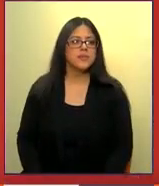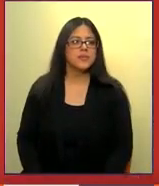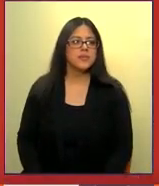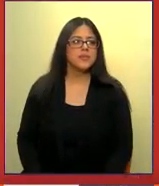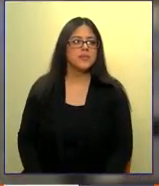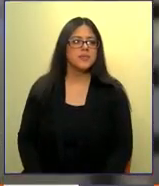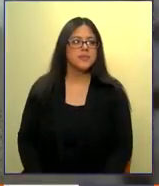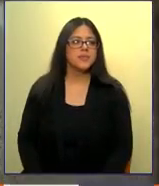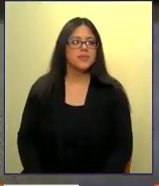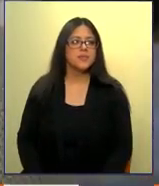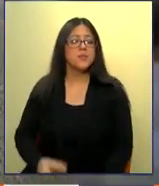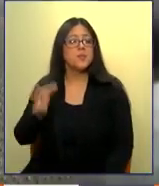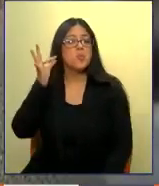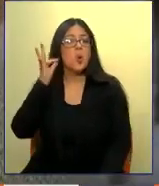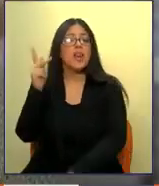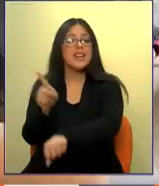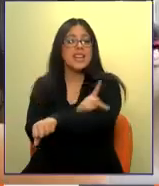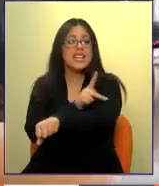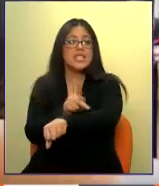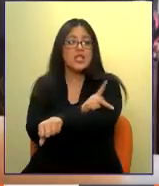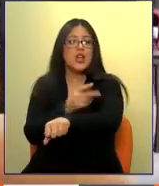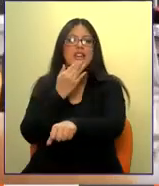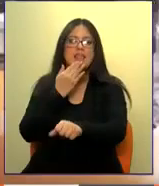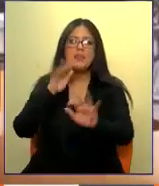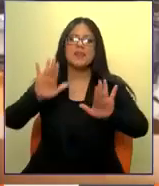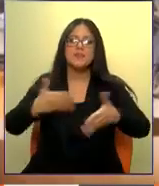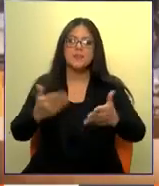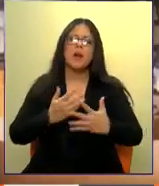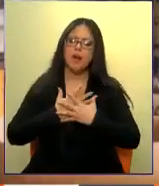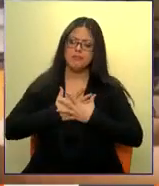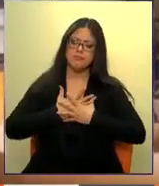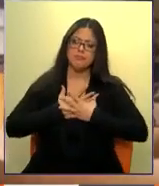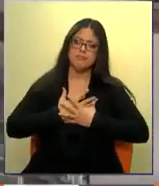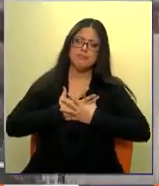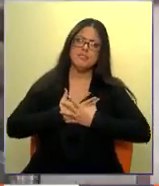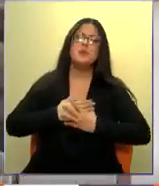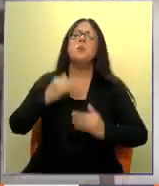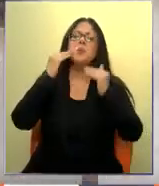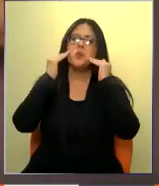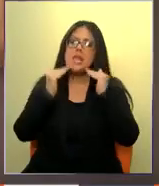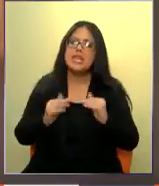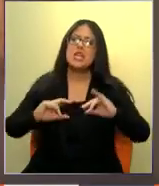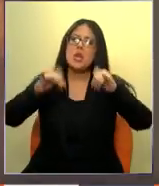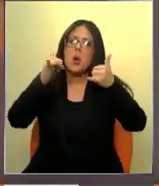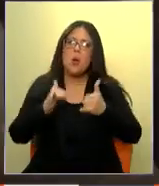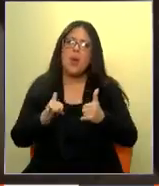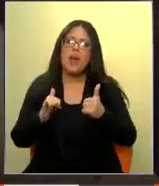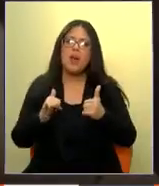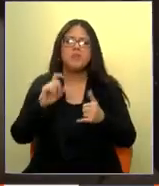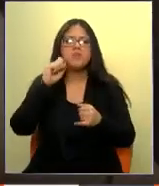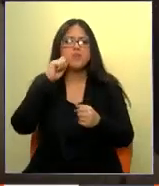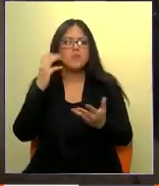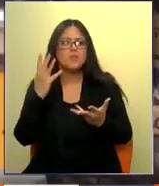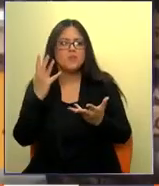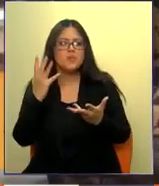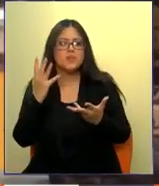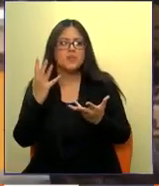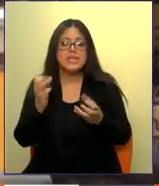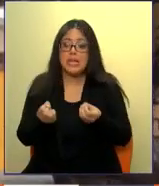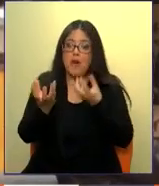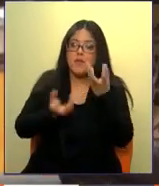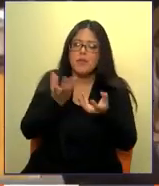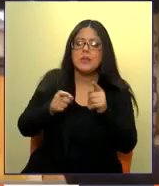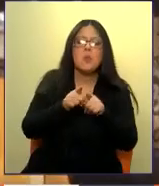Es kinesióloga de profesión y parrillera de corazón. Desde niña entre los fuegos es la número uno de Chile. Hace